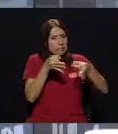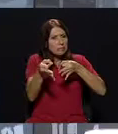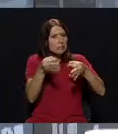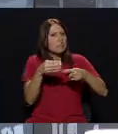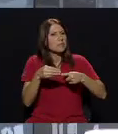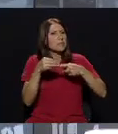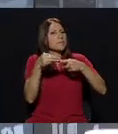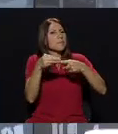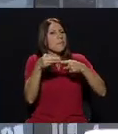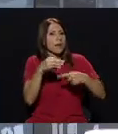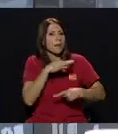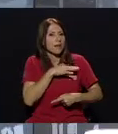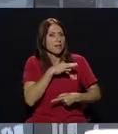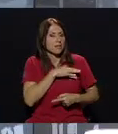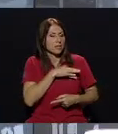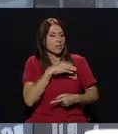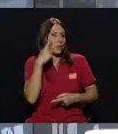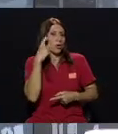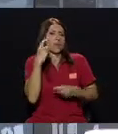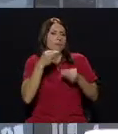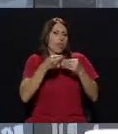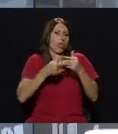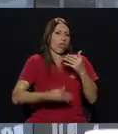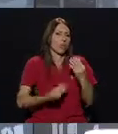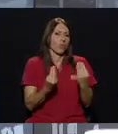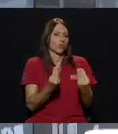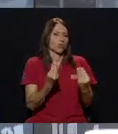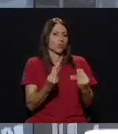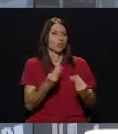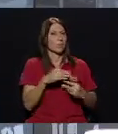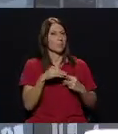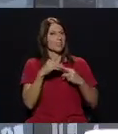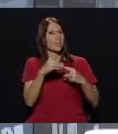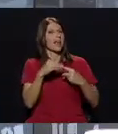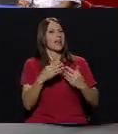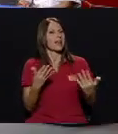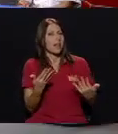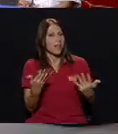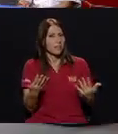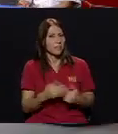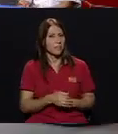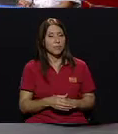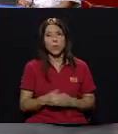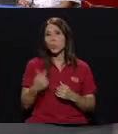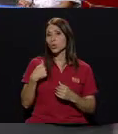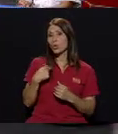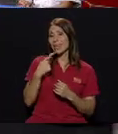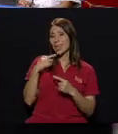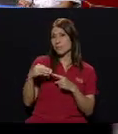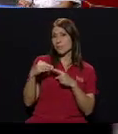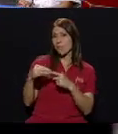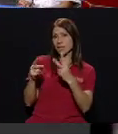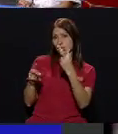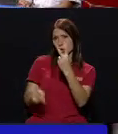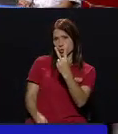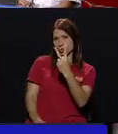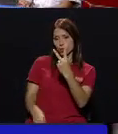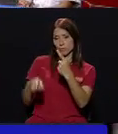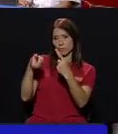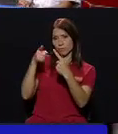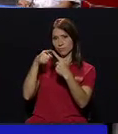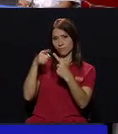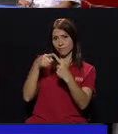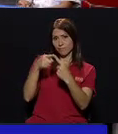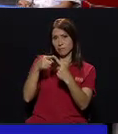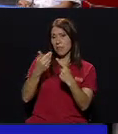muchísimos. ¿Cuál es el principal beneficio que le da a los seres humanos la miel? Yo diría que son tal vez dos. Uno, que